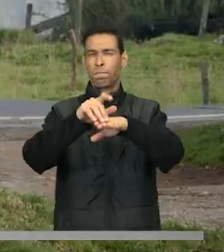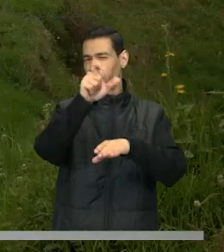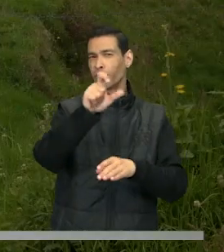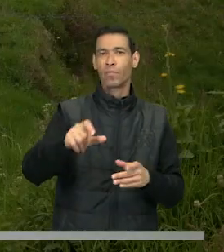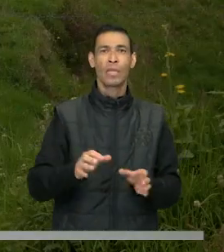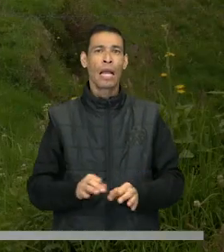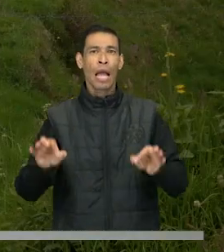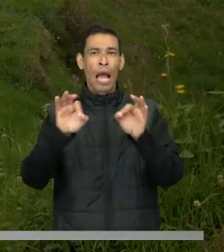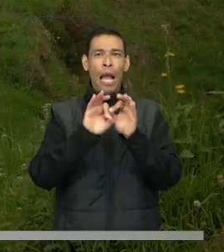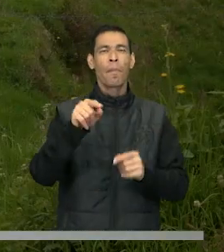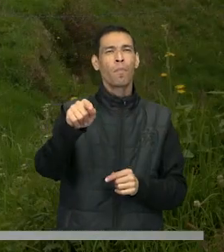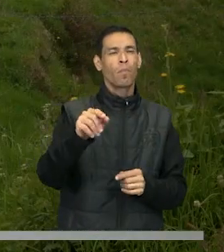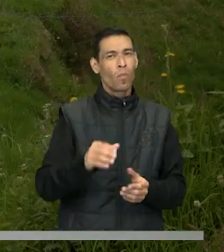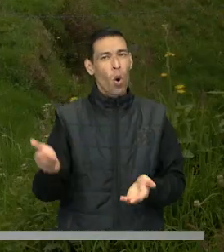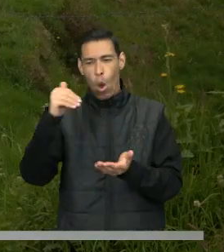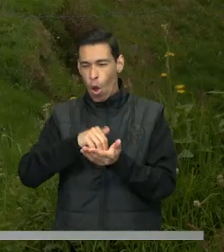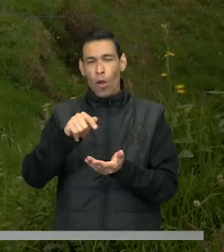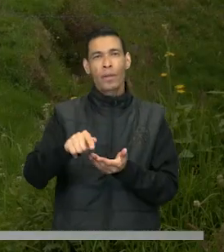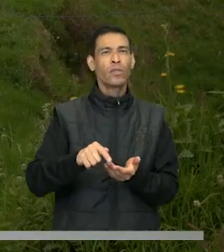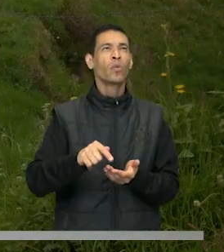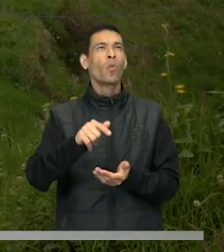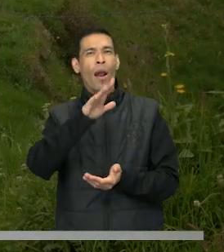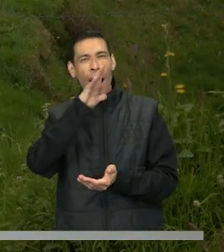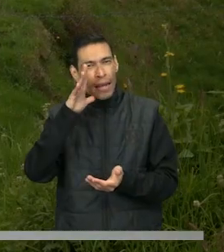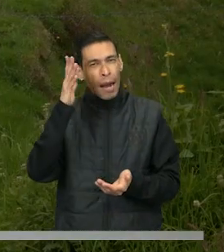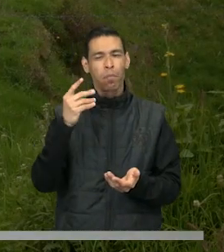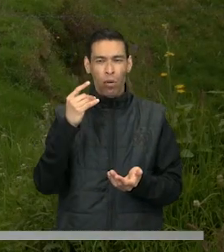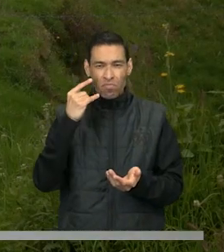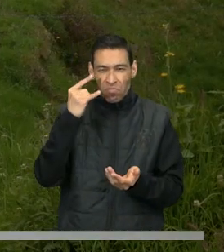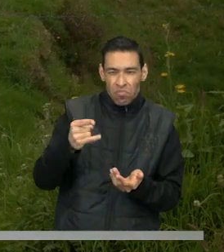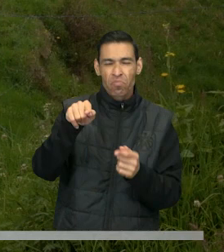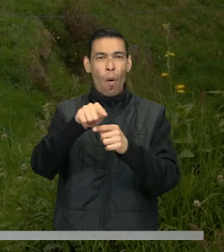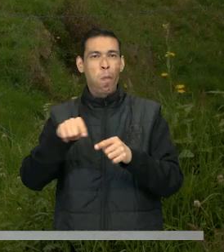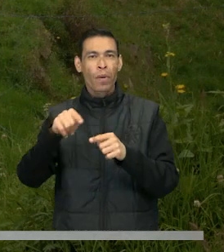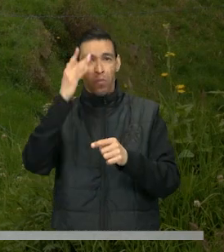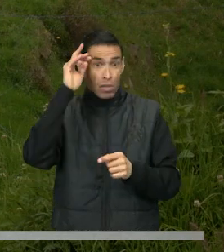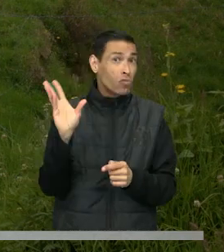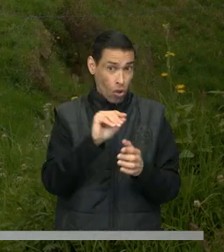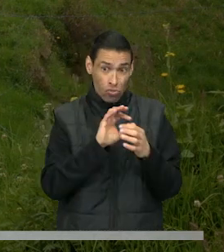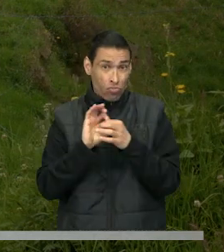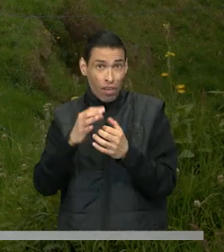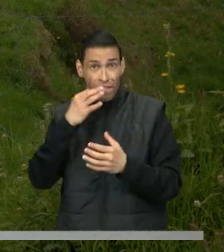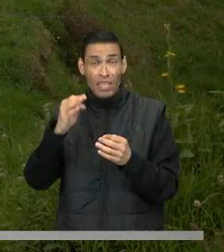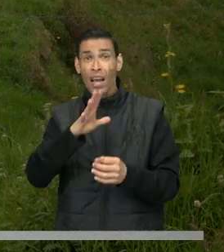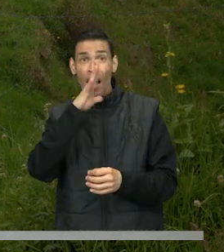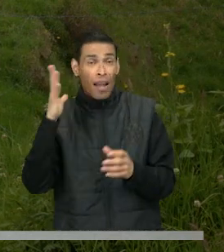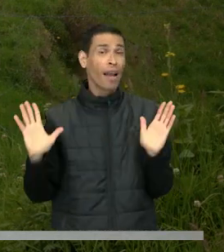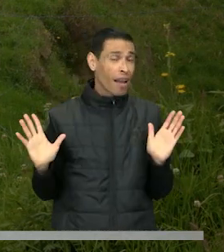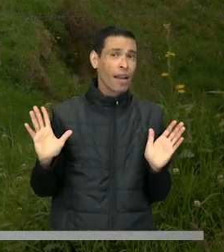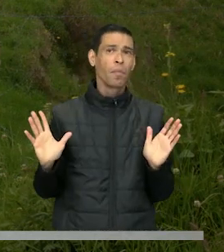la visión de regresar otra vez al campo, ya que todos tenemos algo tenemos que ver con los campos.